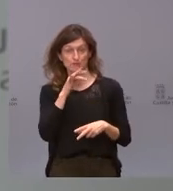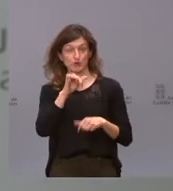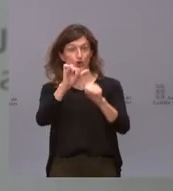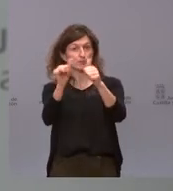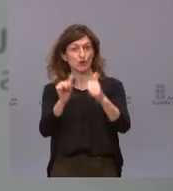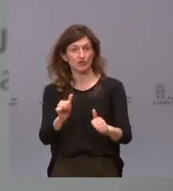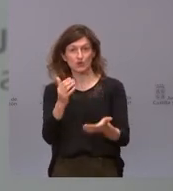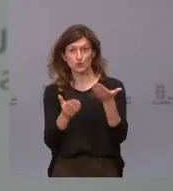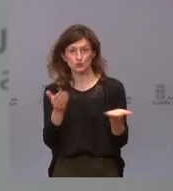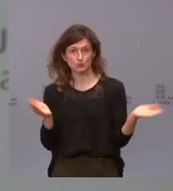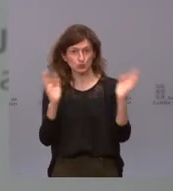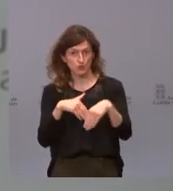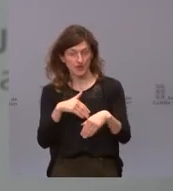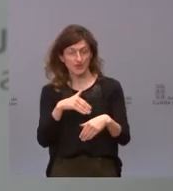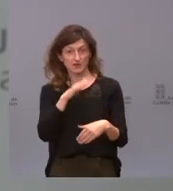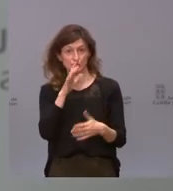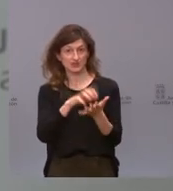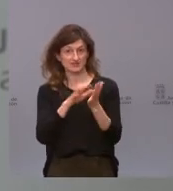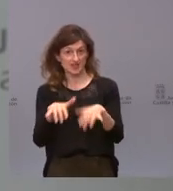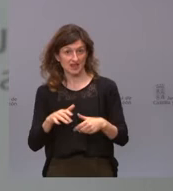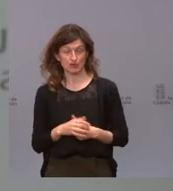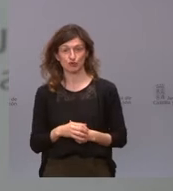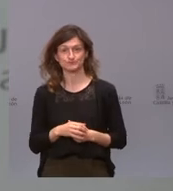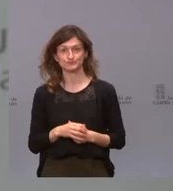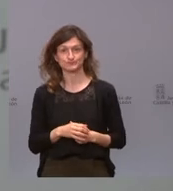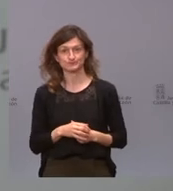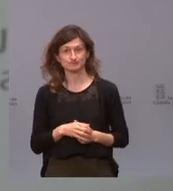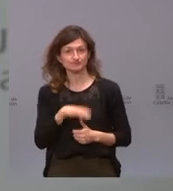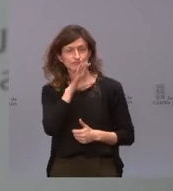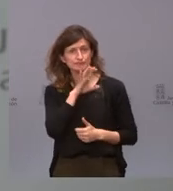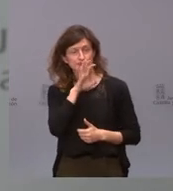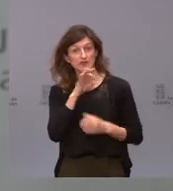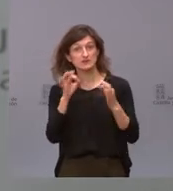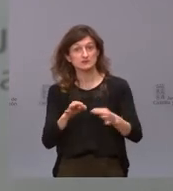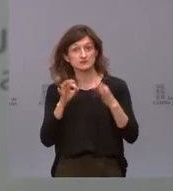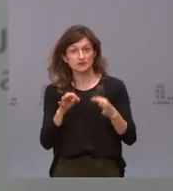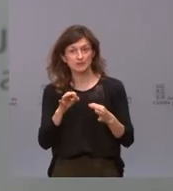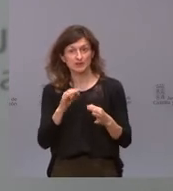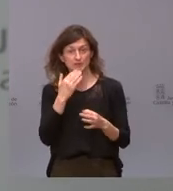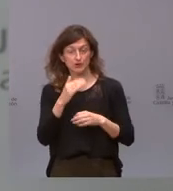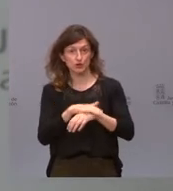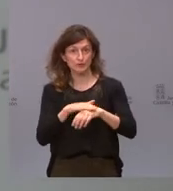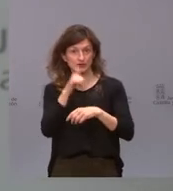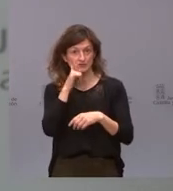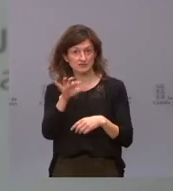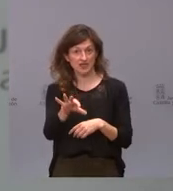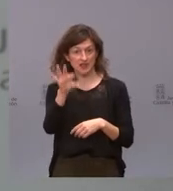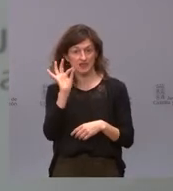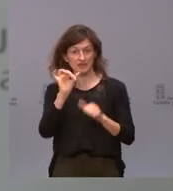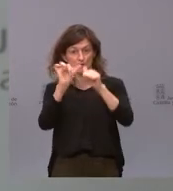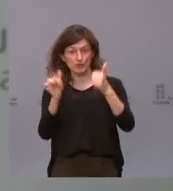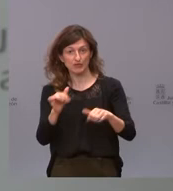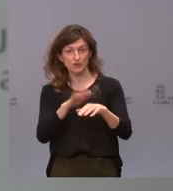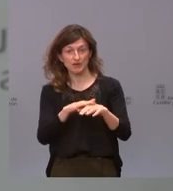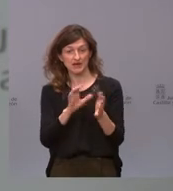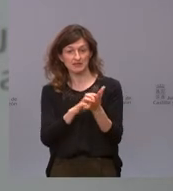injusto con castilla y león' es curioso que siempre que tiene que elegir el gobierno de sánchez un modelo para